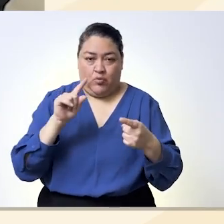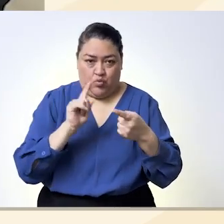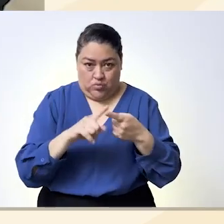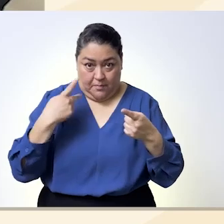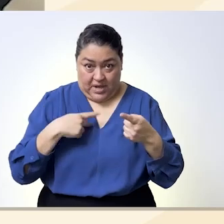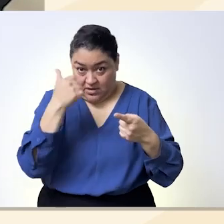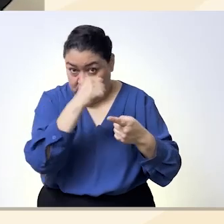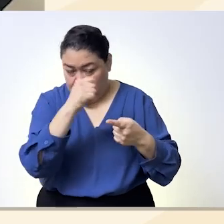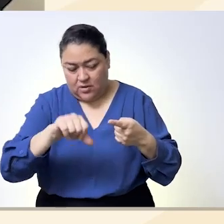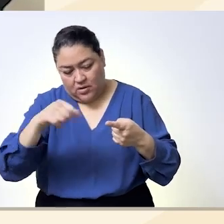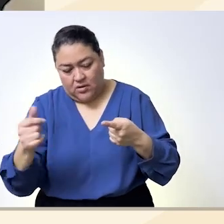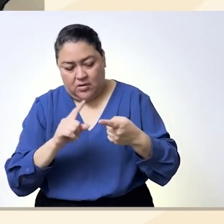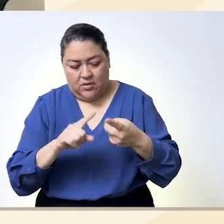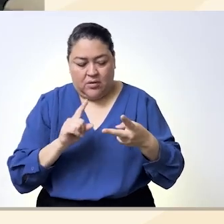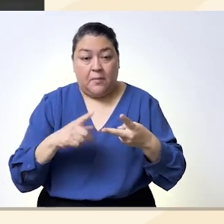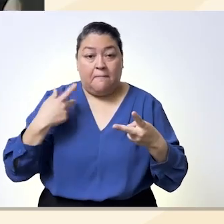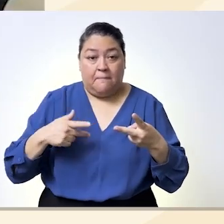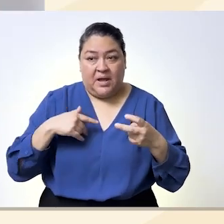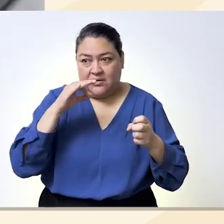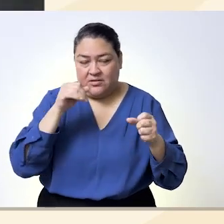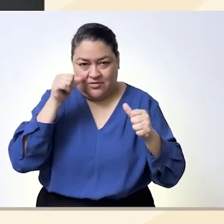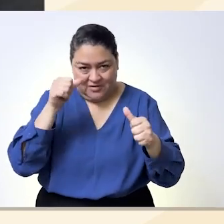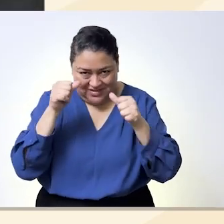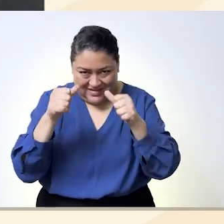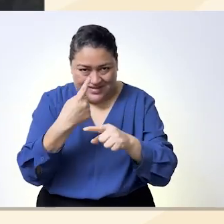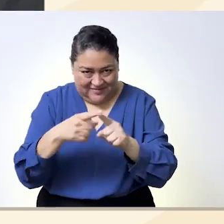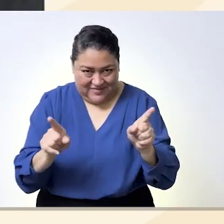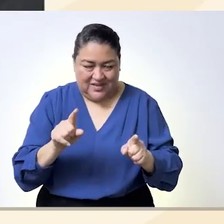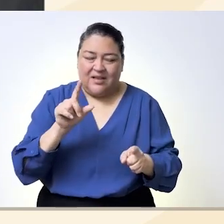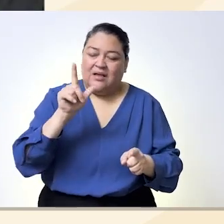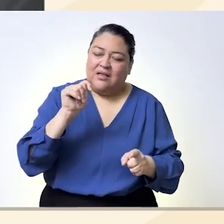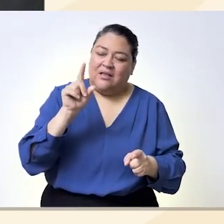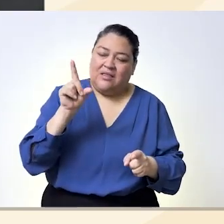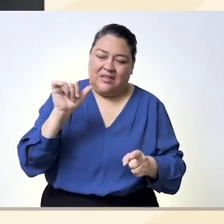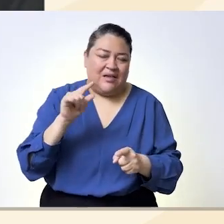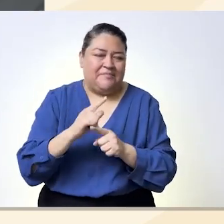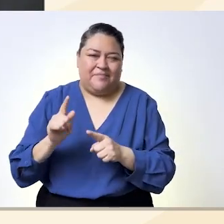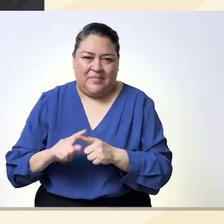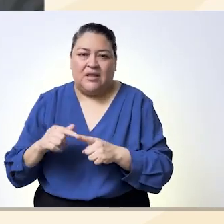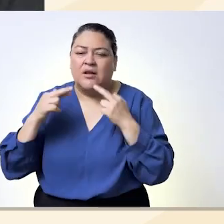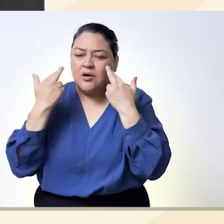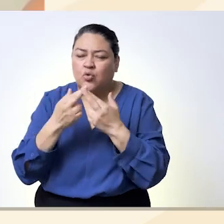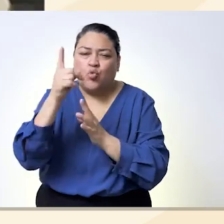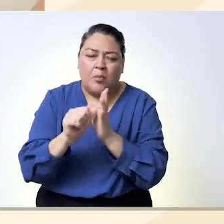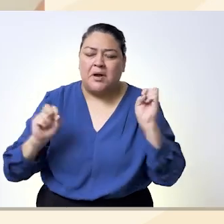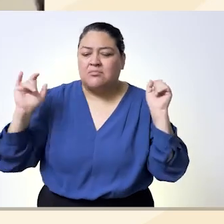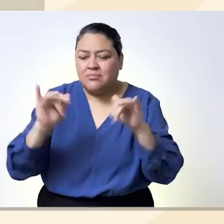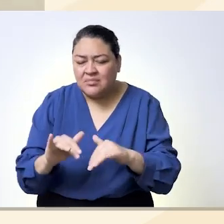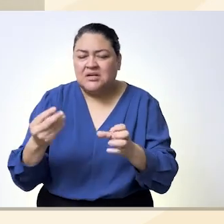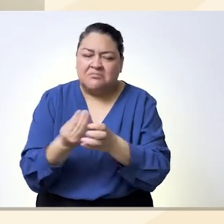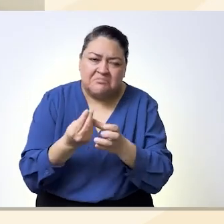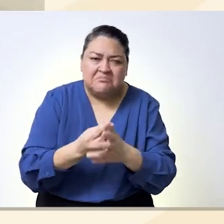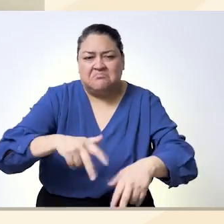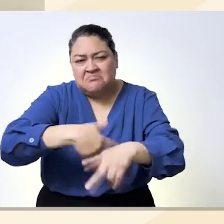hacemos encuentros, cada mes subimos nueva información, audiocursos, clases en vivo, se basa más bien